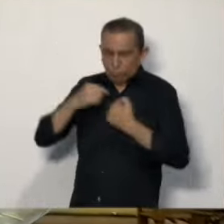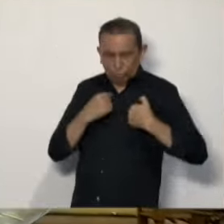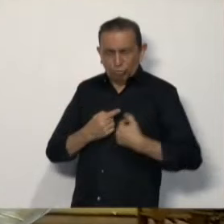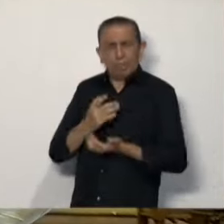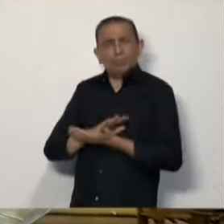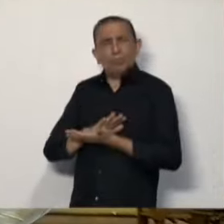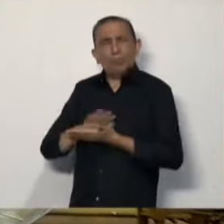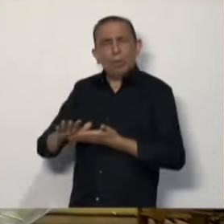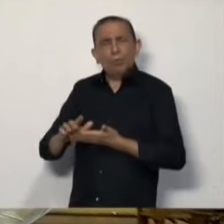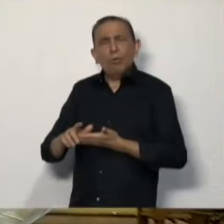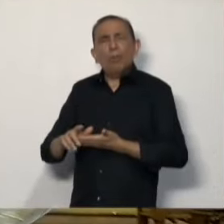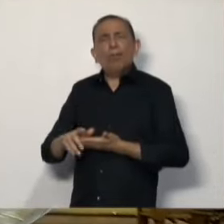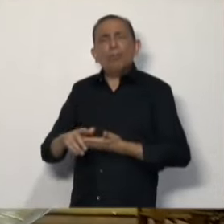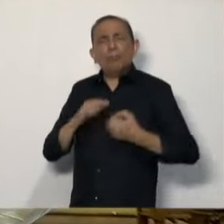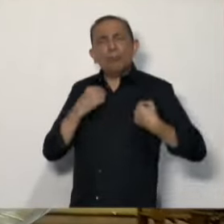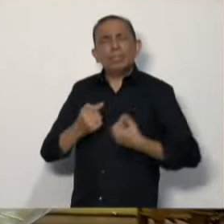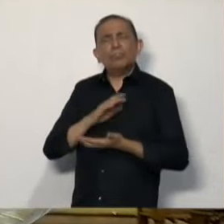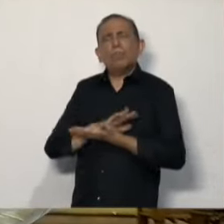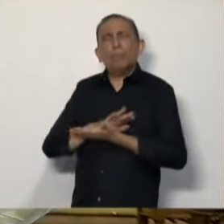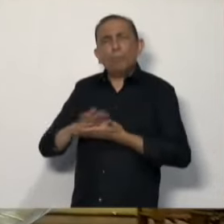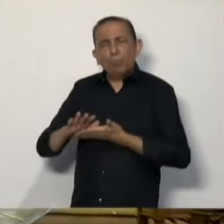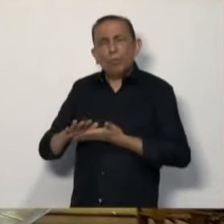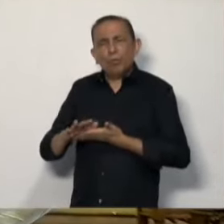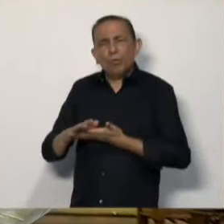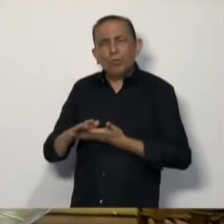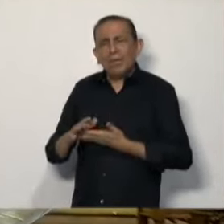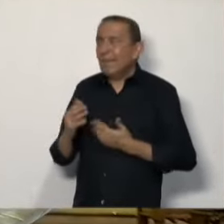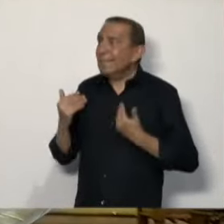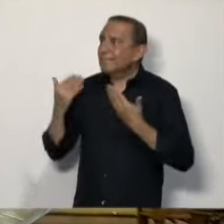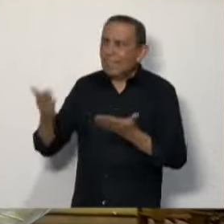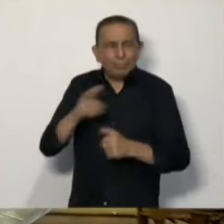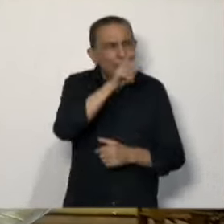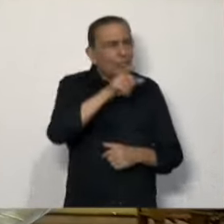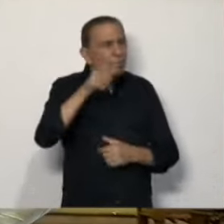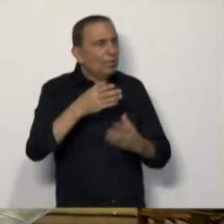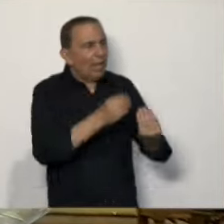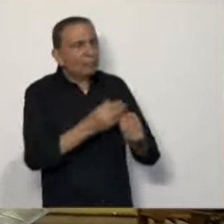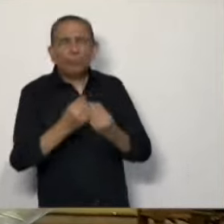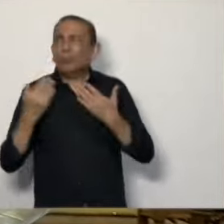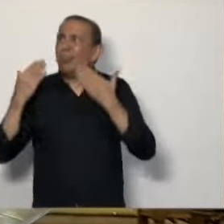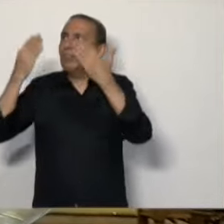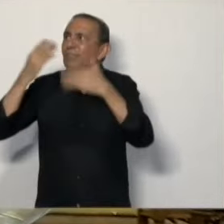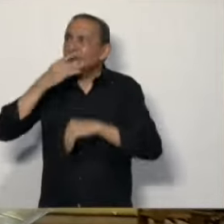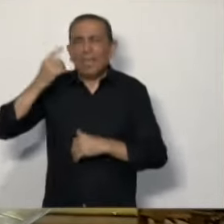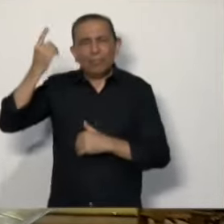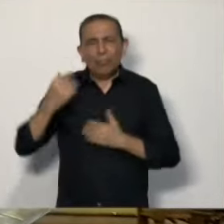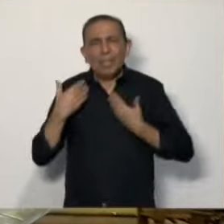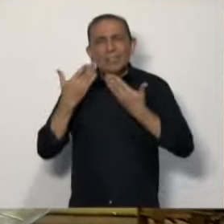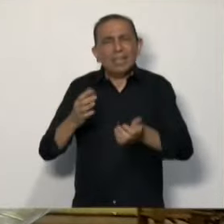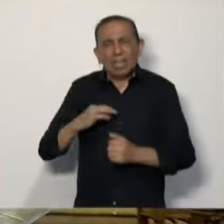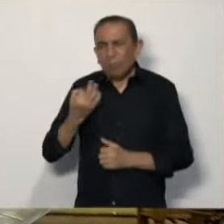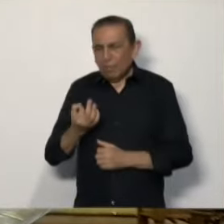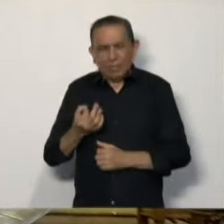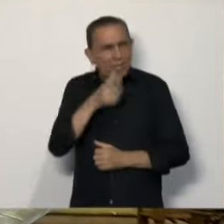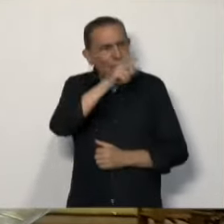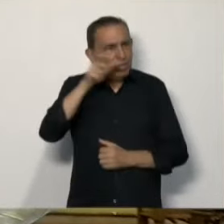corazón purificado, para ponernos al servicio de los otros, para glorificar a Dios entregando la vida por los demás